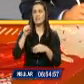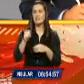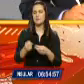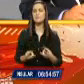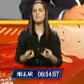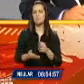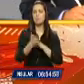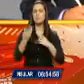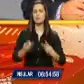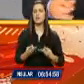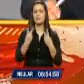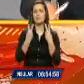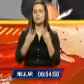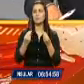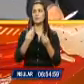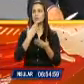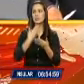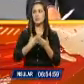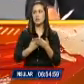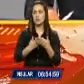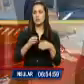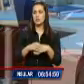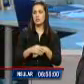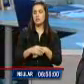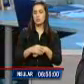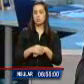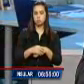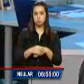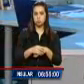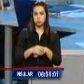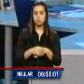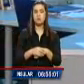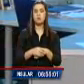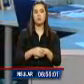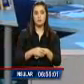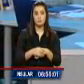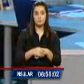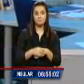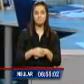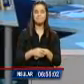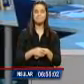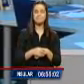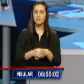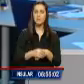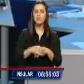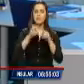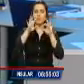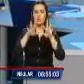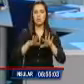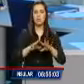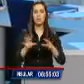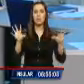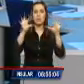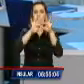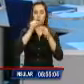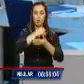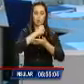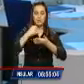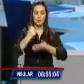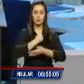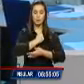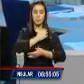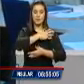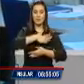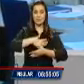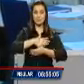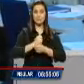sobreviviremos. Muchísimas gracias. Ha sido el señor Ahmad Yacoub, poeta, secretario de la Unión de Escritores Palestinos,